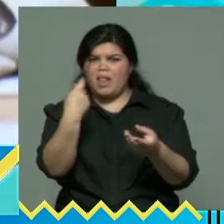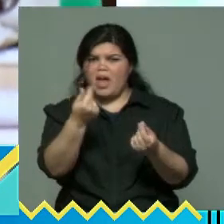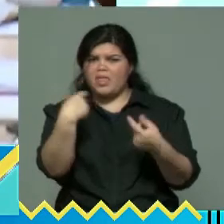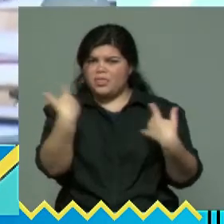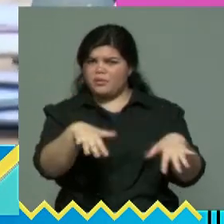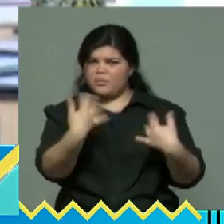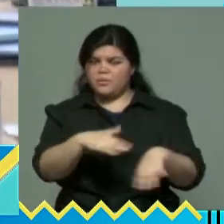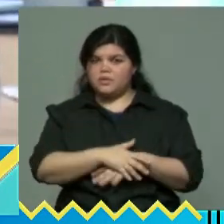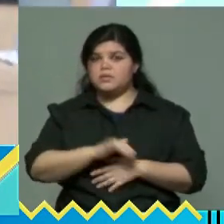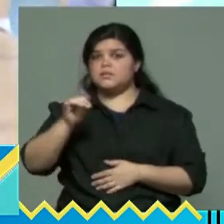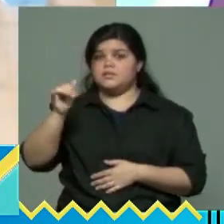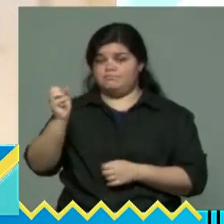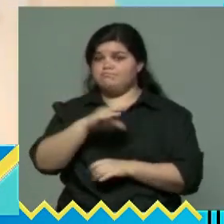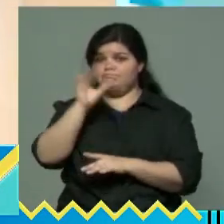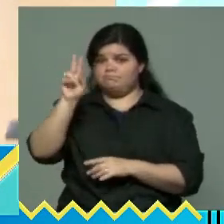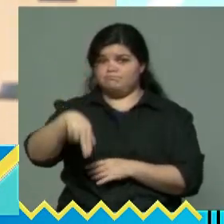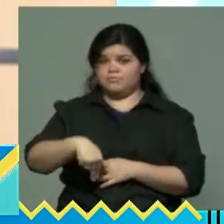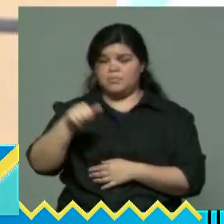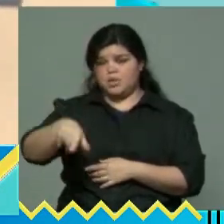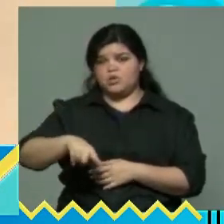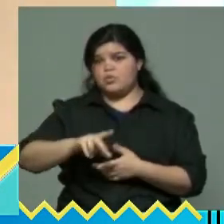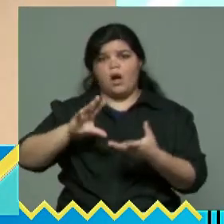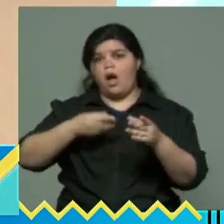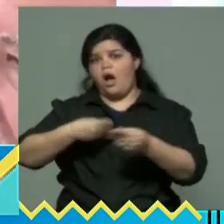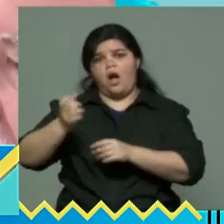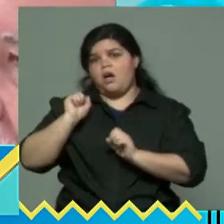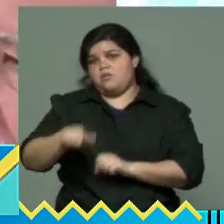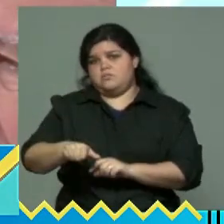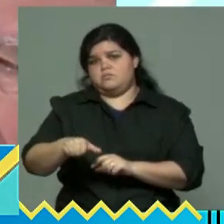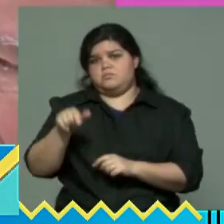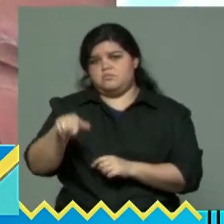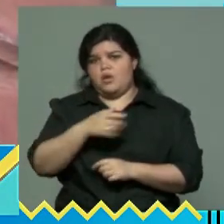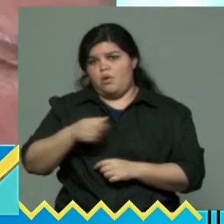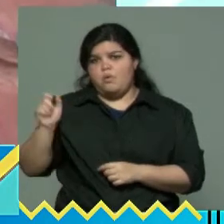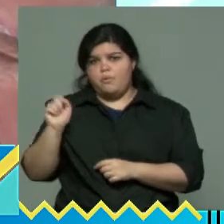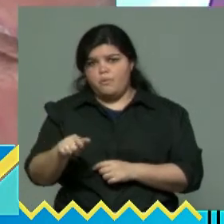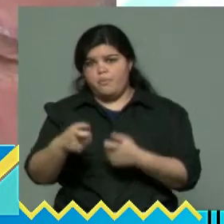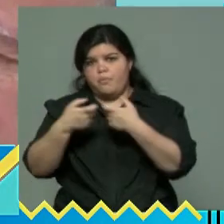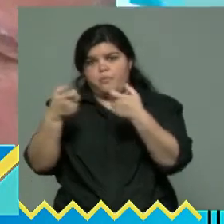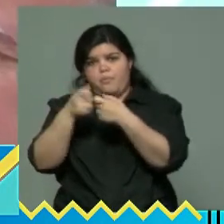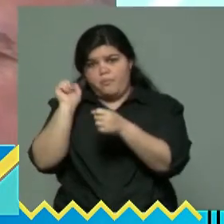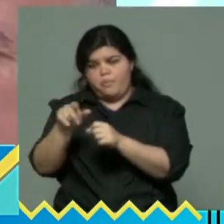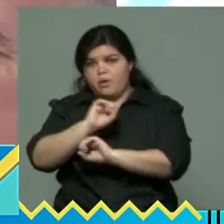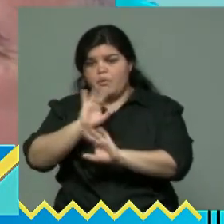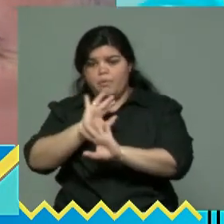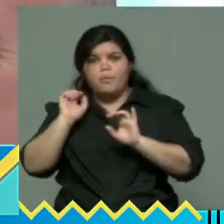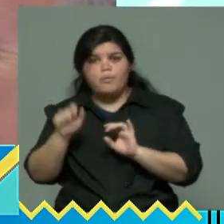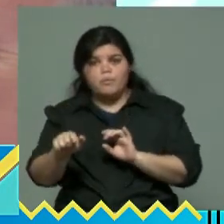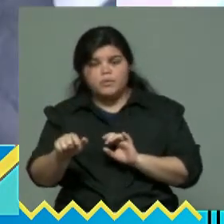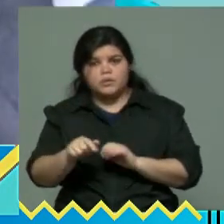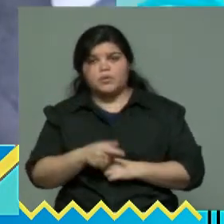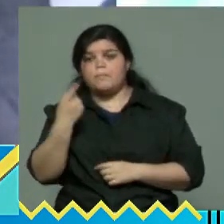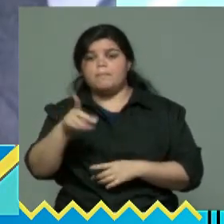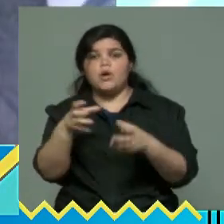eso... pero es un negocio de la burocracia sindical, El es sindicalismo decir, los que empresario. manejan las obras sociales, la claro. burocracia sindical, y el ataque va a ser para el conjunto de